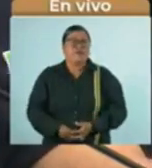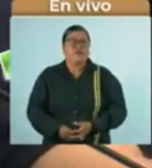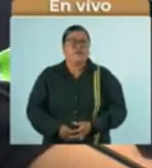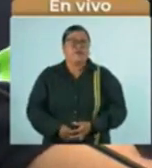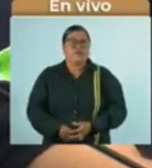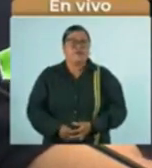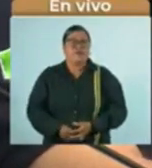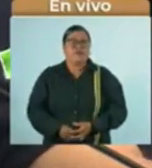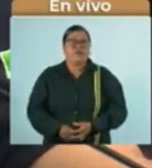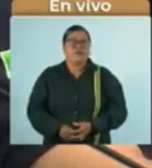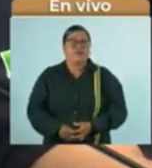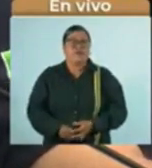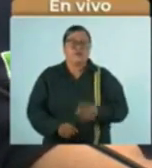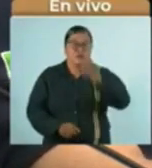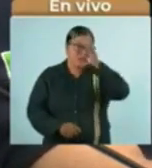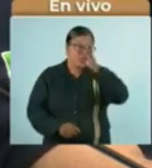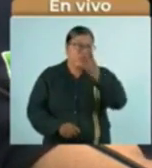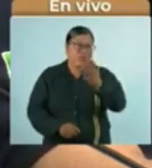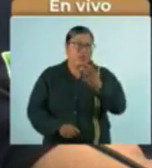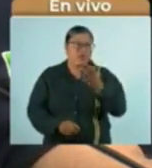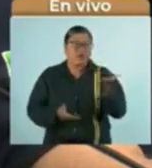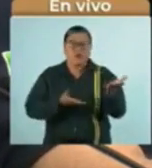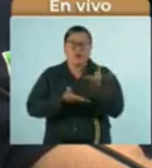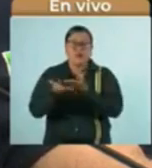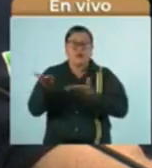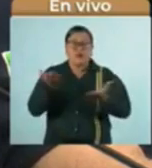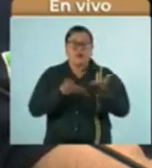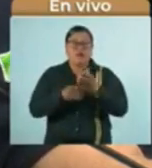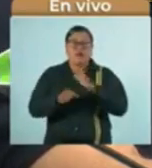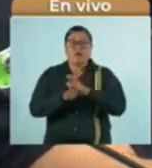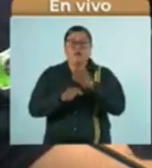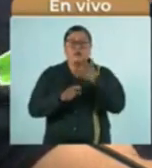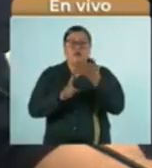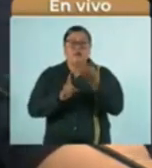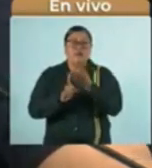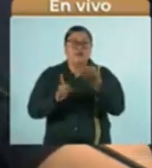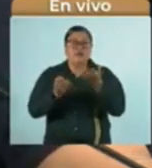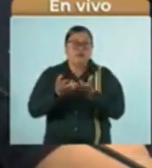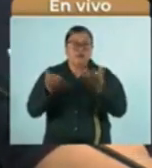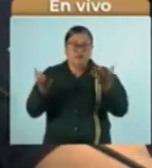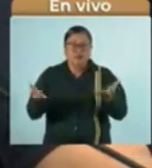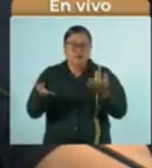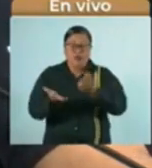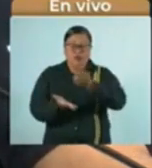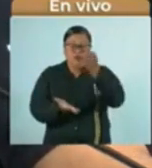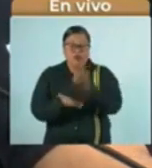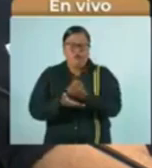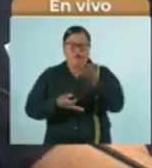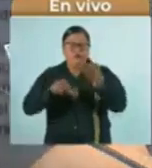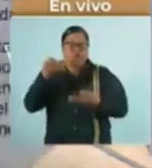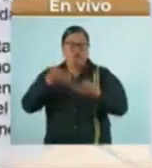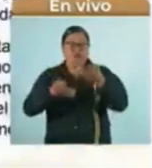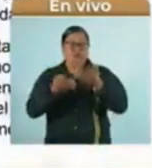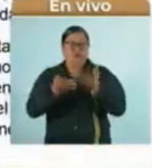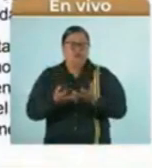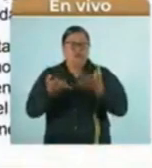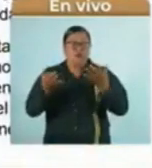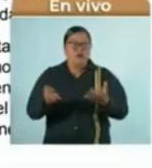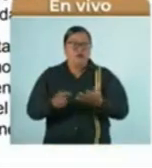avanzamos, para lograr la armonía, fíjense, entre el ordenamiento territorial y la certeza jurídica en la tenencia de la